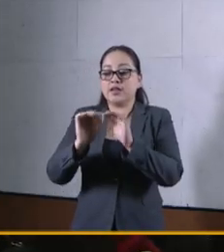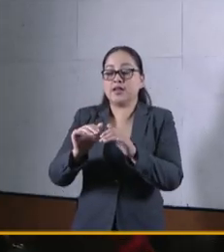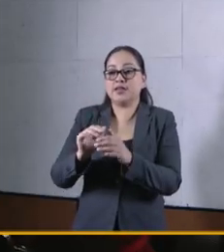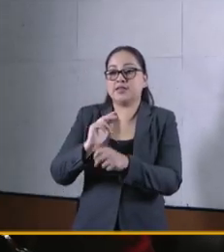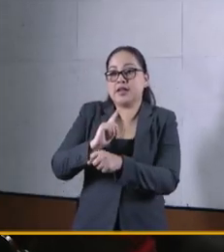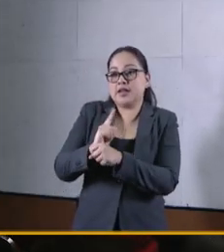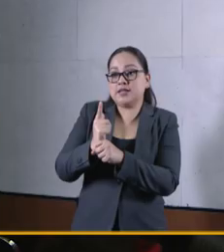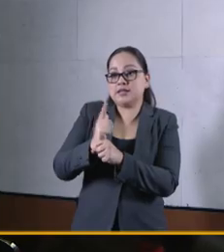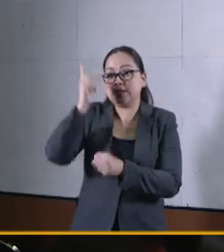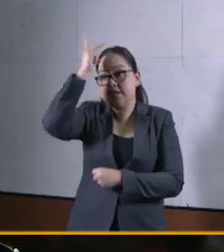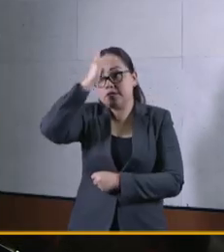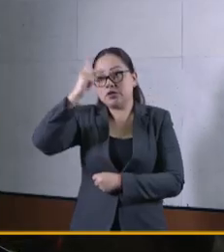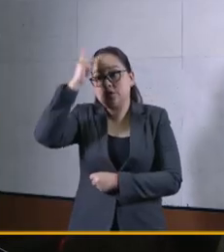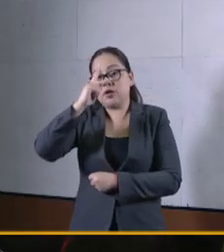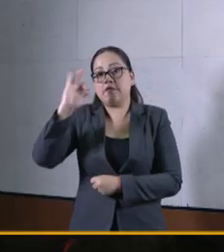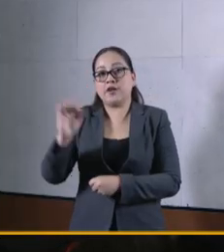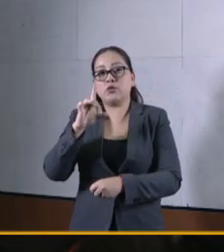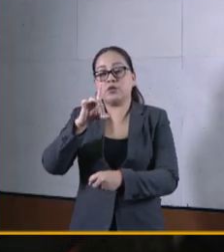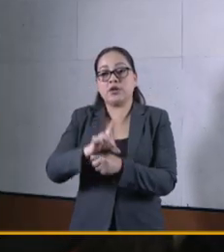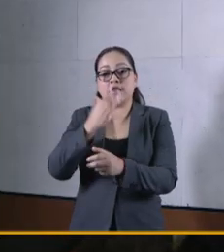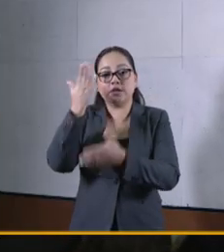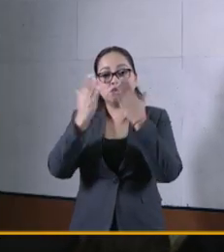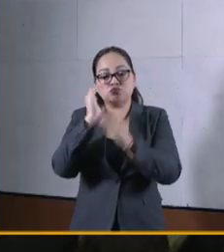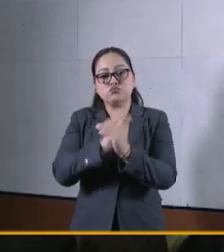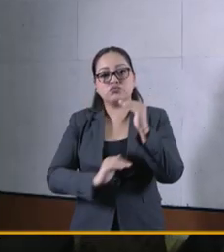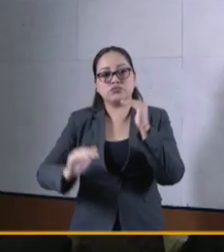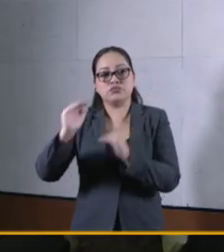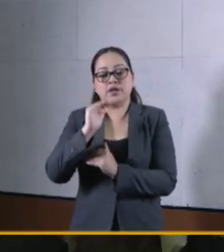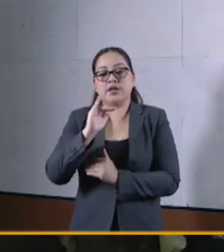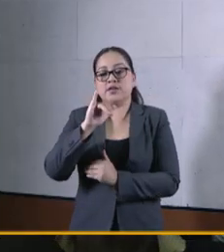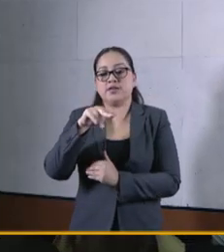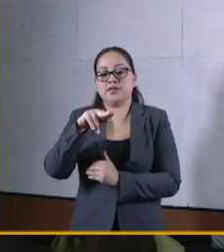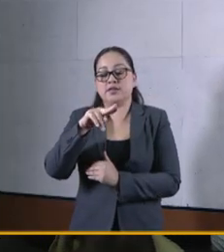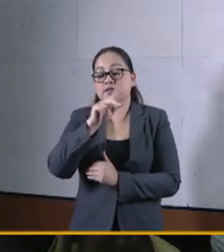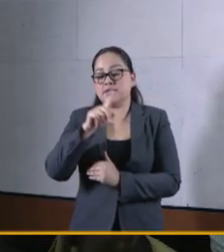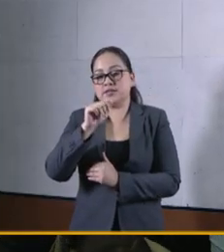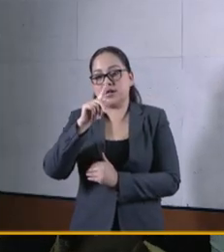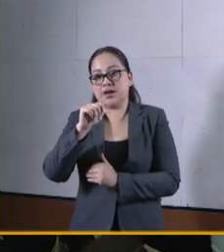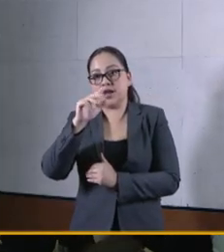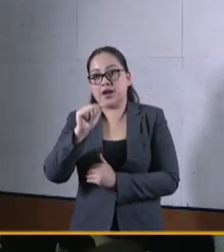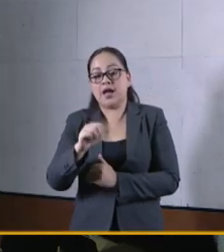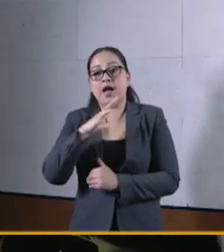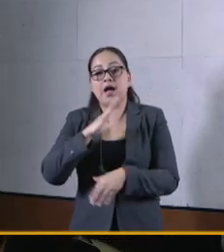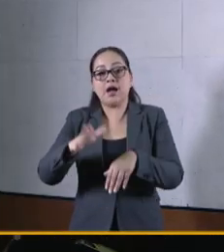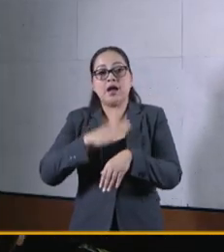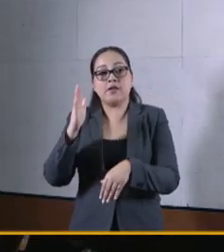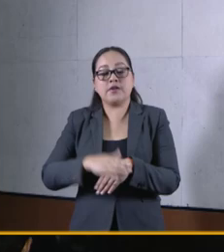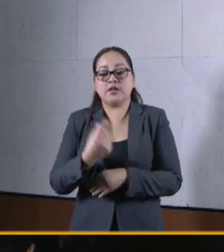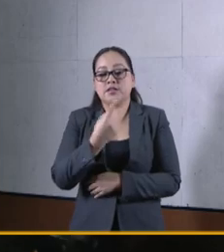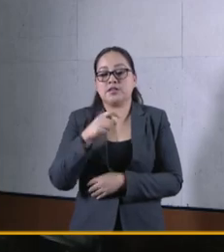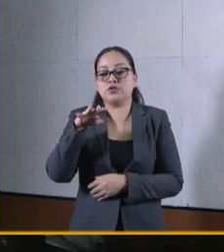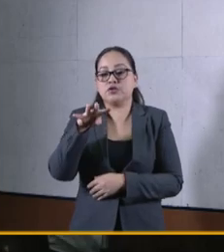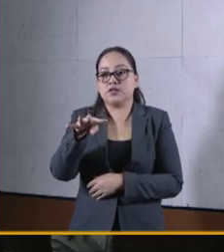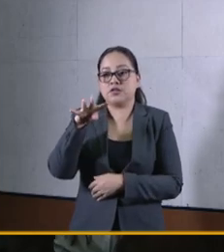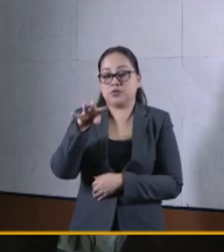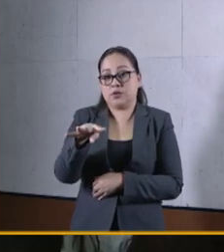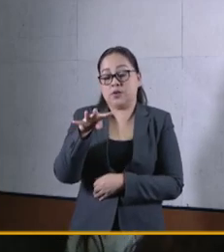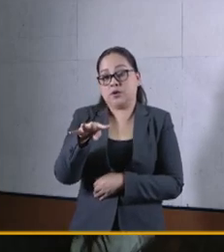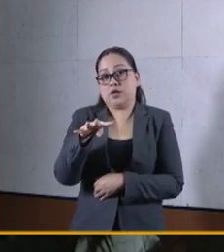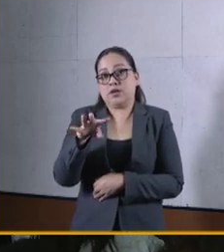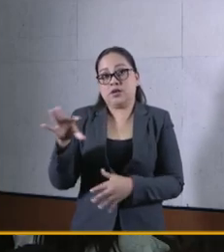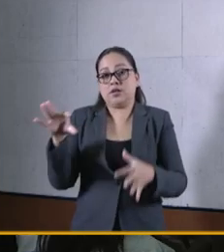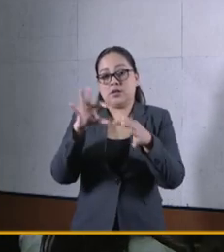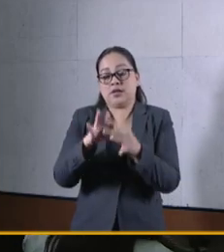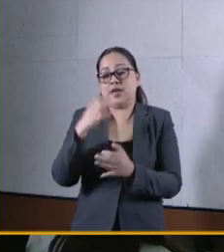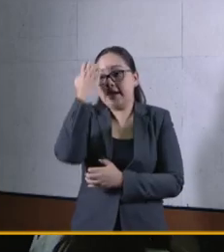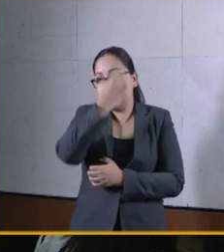psicología en la facultad de estudios superiores iztacala obteniendo 119 aciertos en el